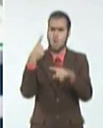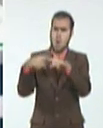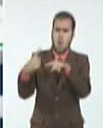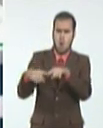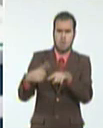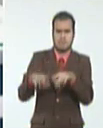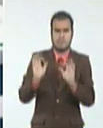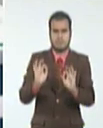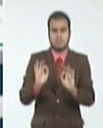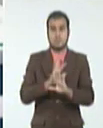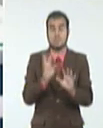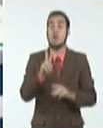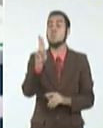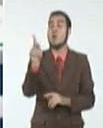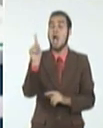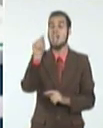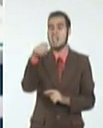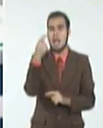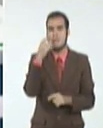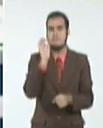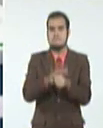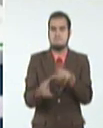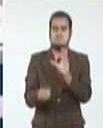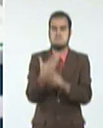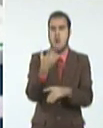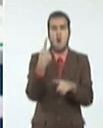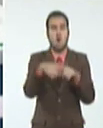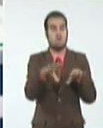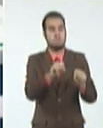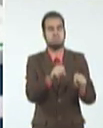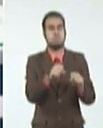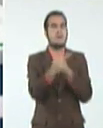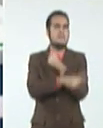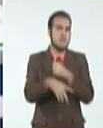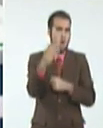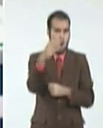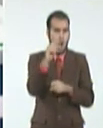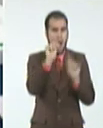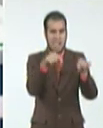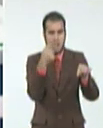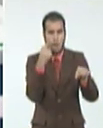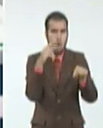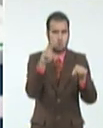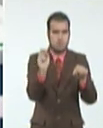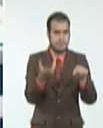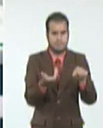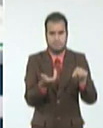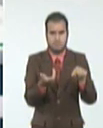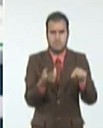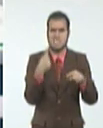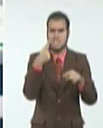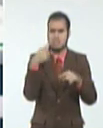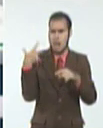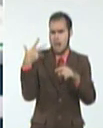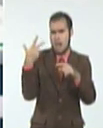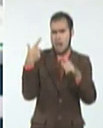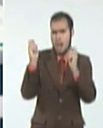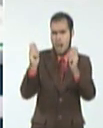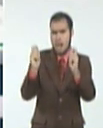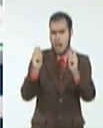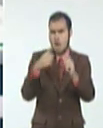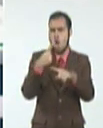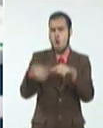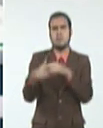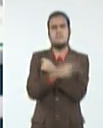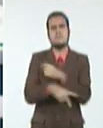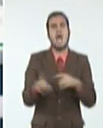primeros casos de la variante detectada en Colombia, más de 50 detenidos y disturbios en protestas contra el confinamiento en Australia. En fin, la situación